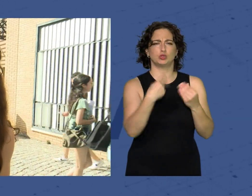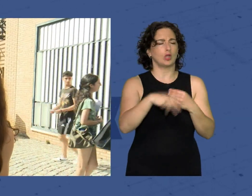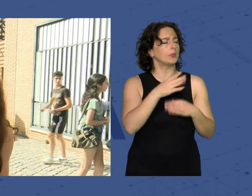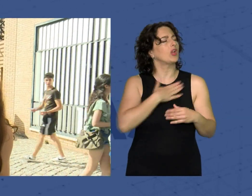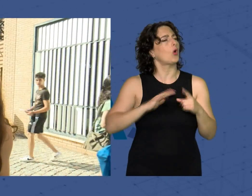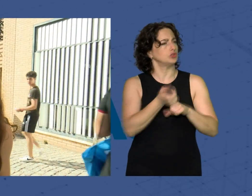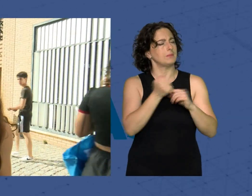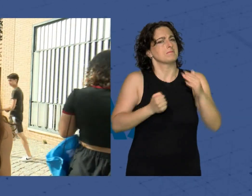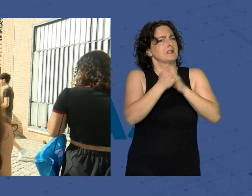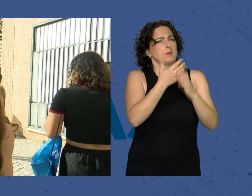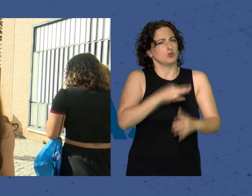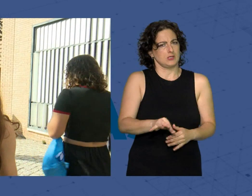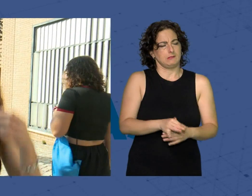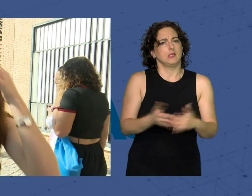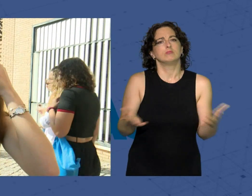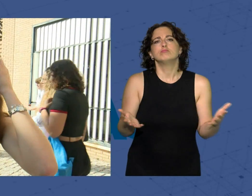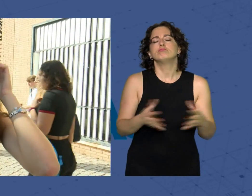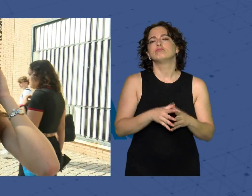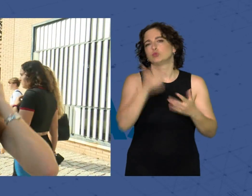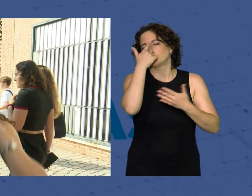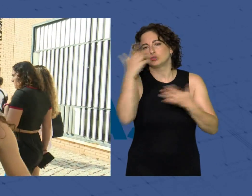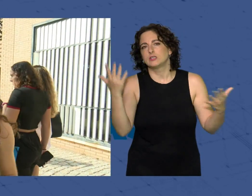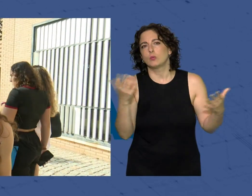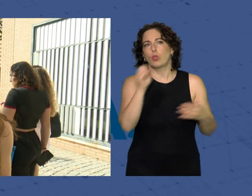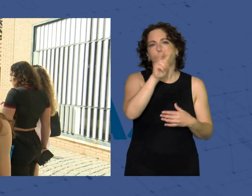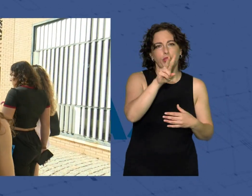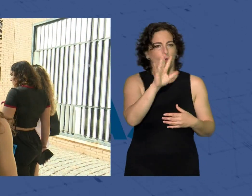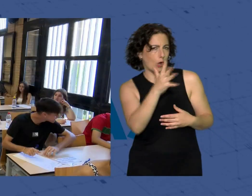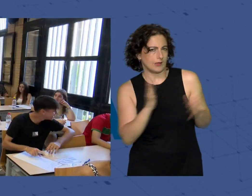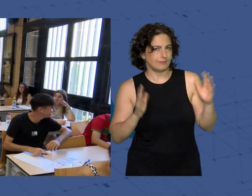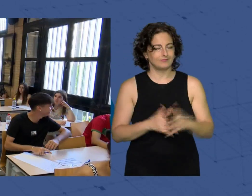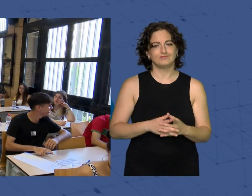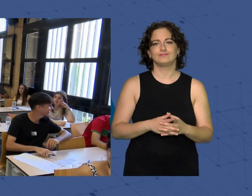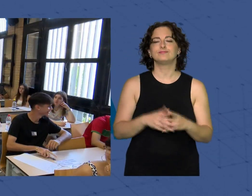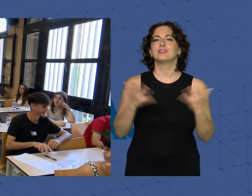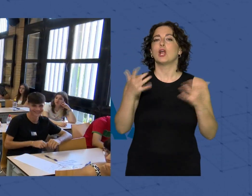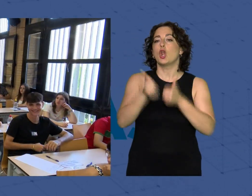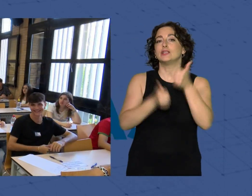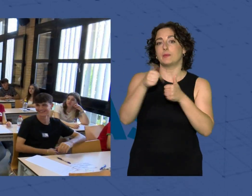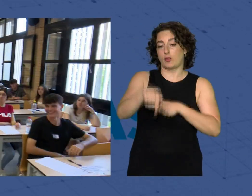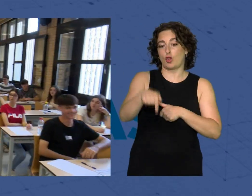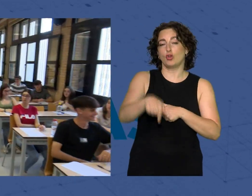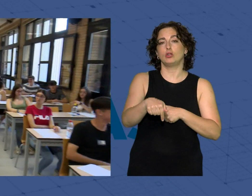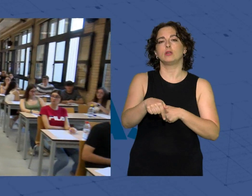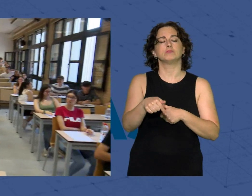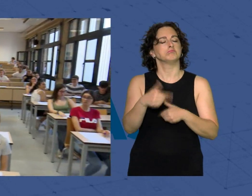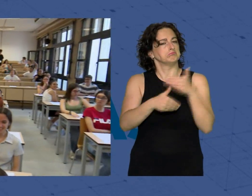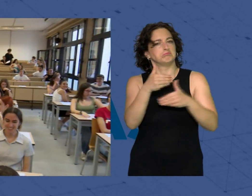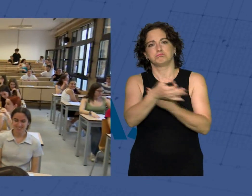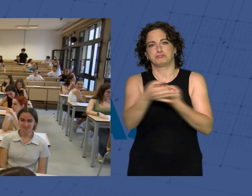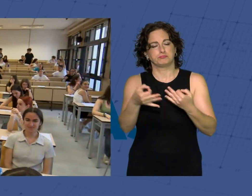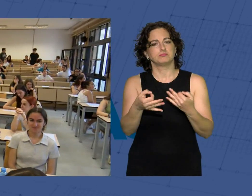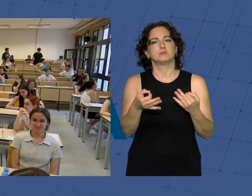máxima posible. Y no sé, un 12 o por ahí. Los sesámenes de hoy han ido según lo esperado.